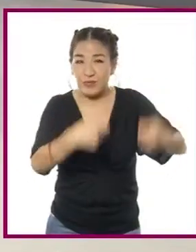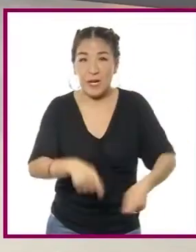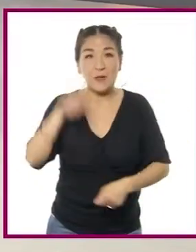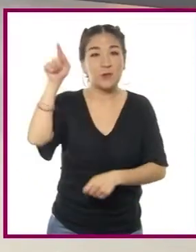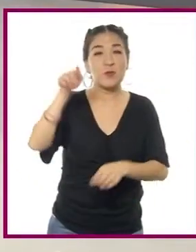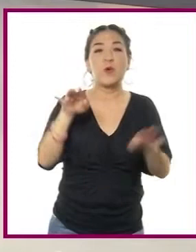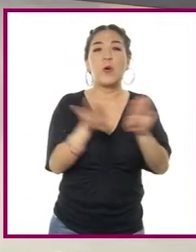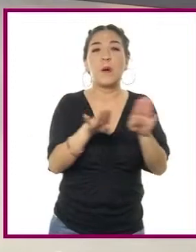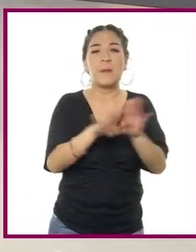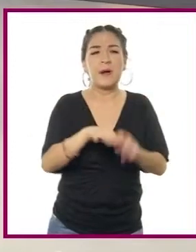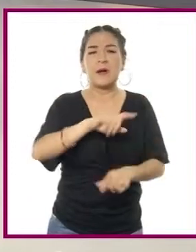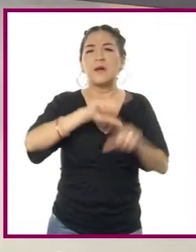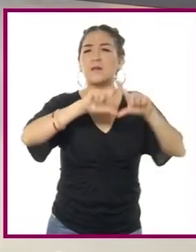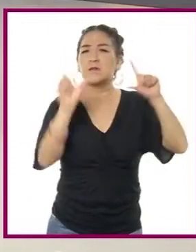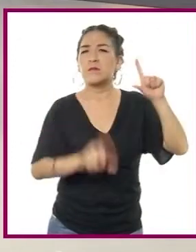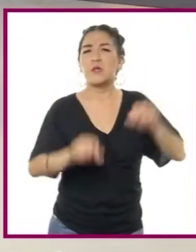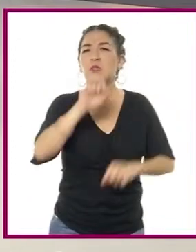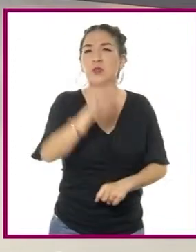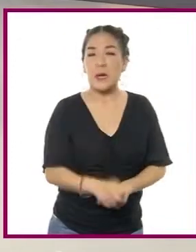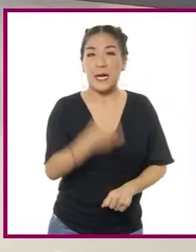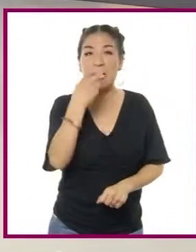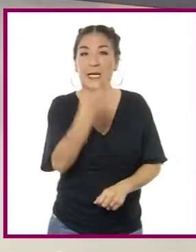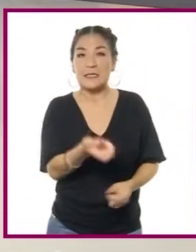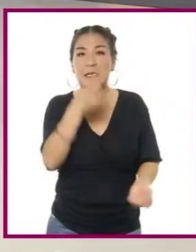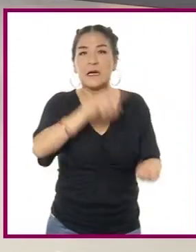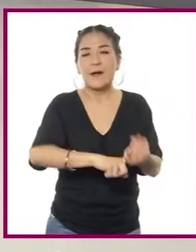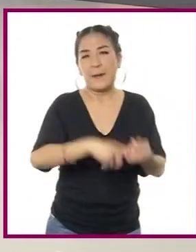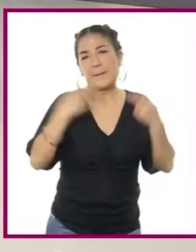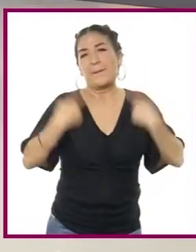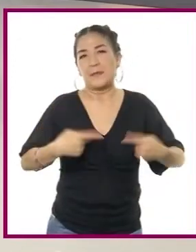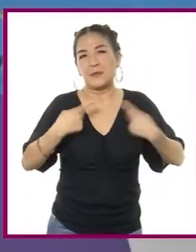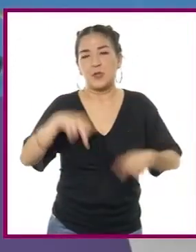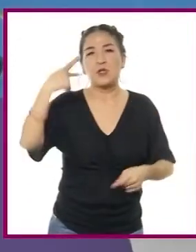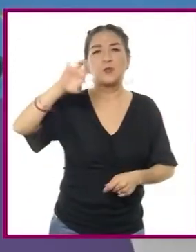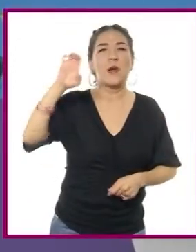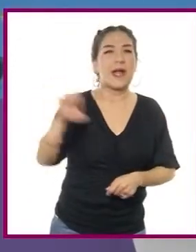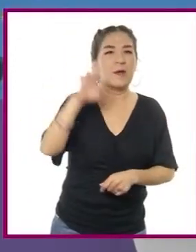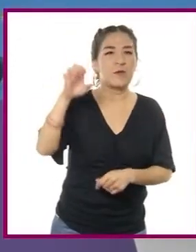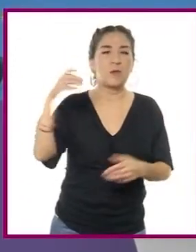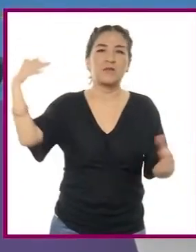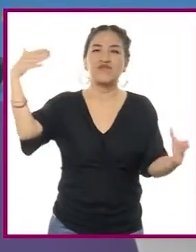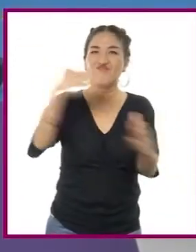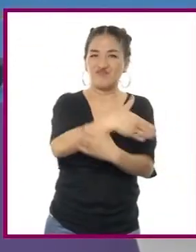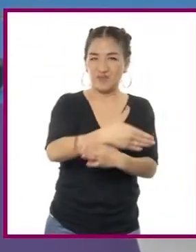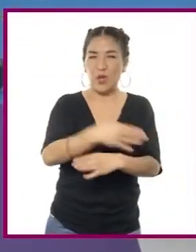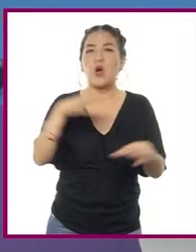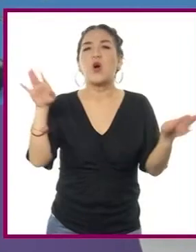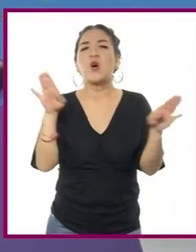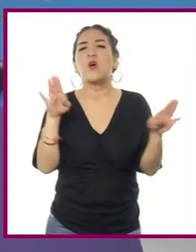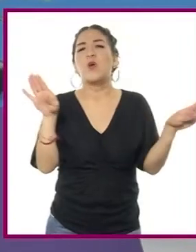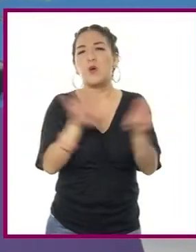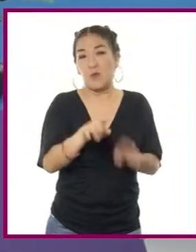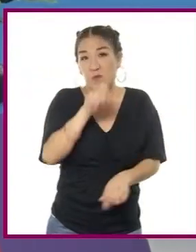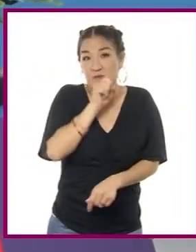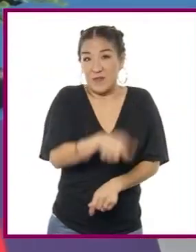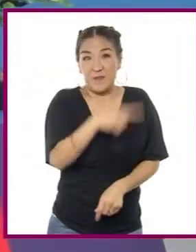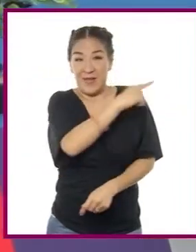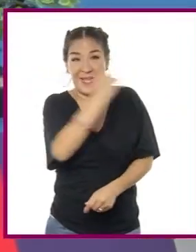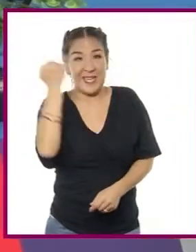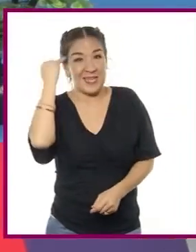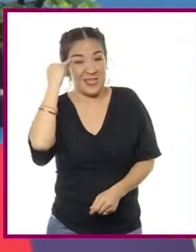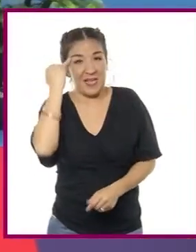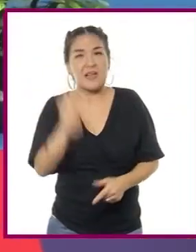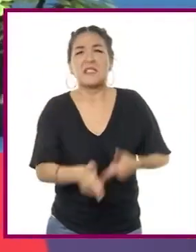se cultivaron a la par de los introducidos por los europeos, de manera tal que los indígenas